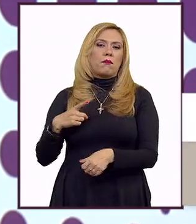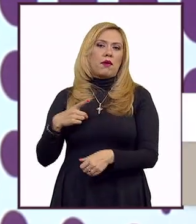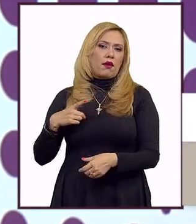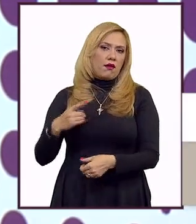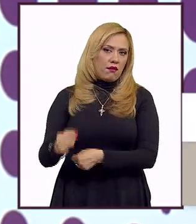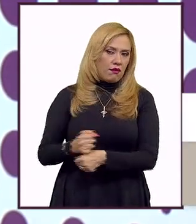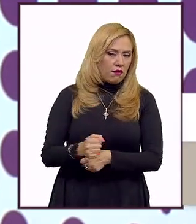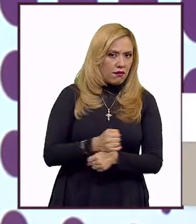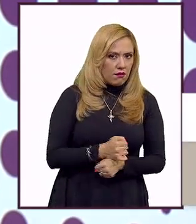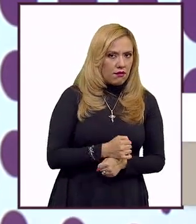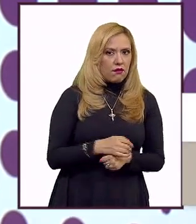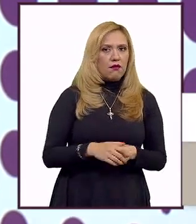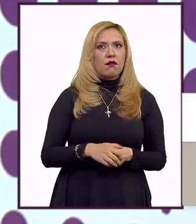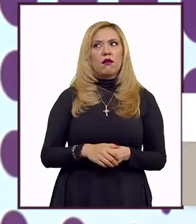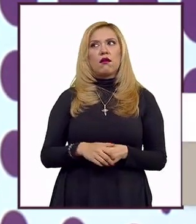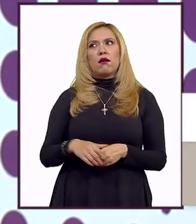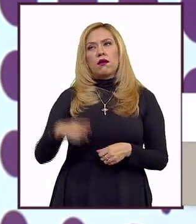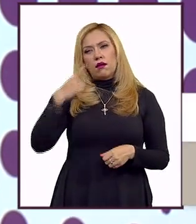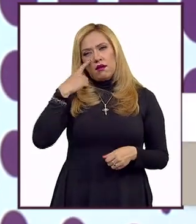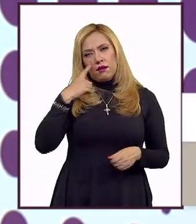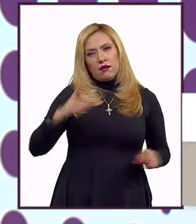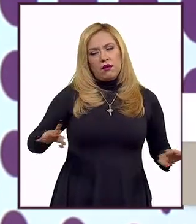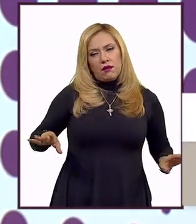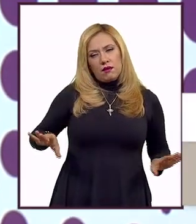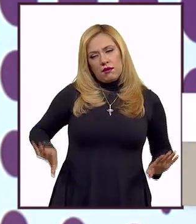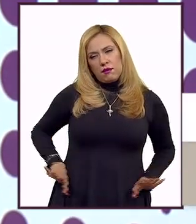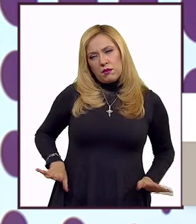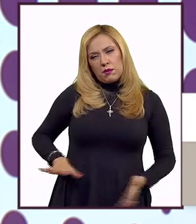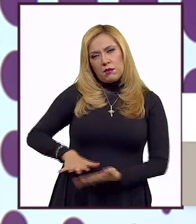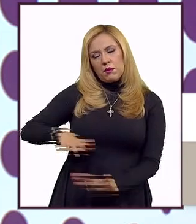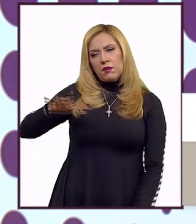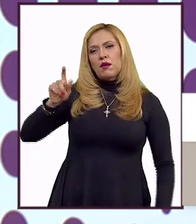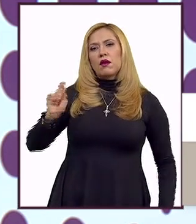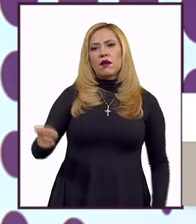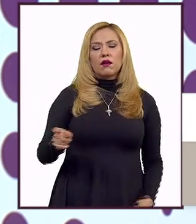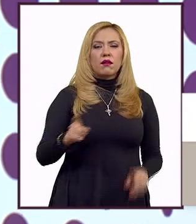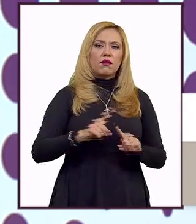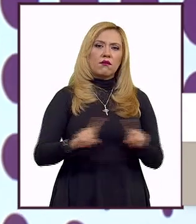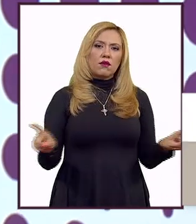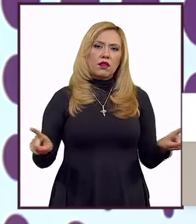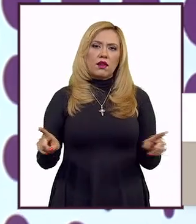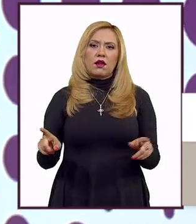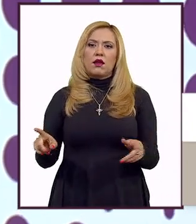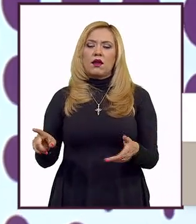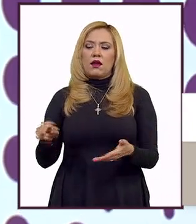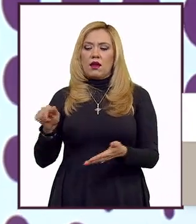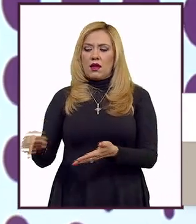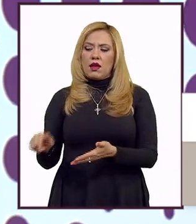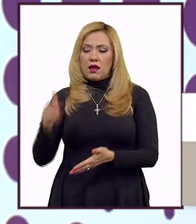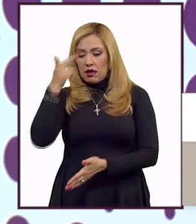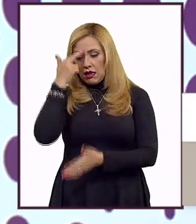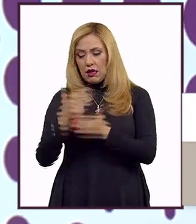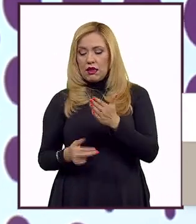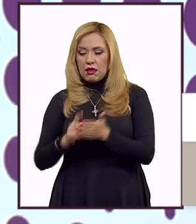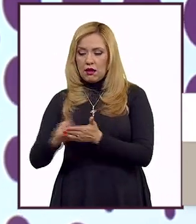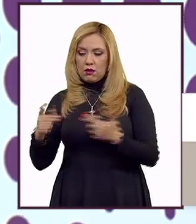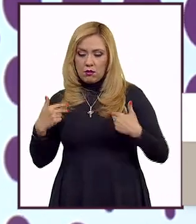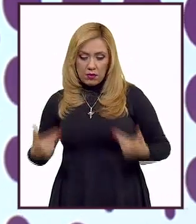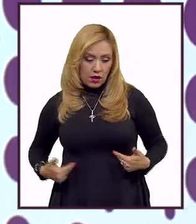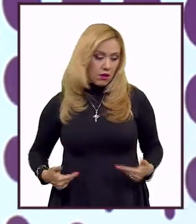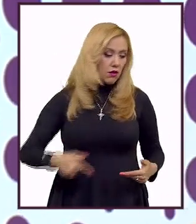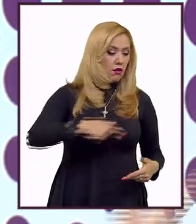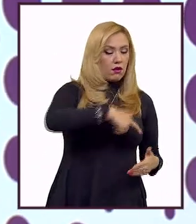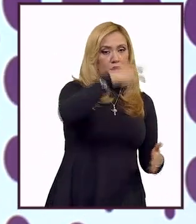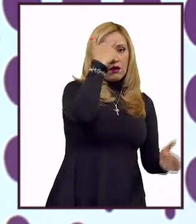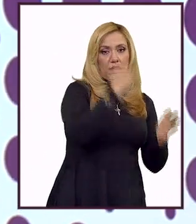tipo de investigaciones. Y particularmente lo que mencionábamos antes sobre la distinción entre derecho como violación a derechos humanos y como delito, tiene también